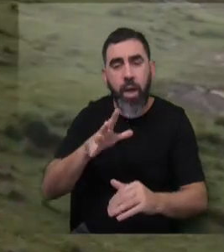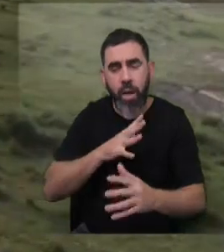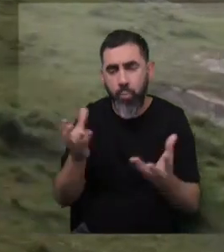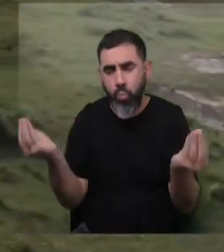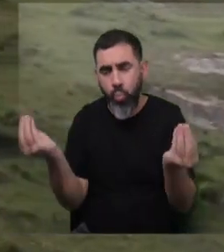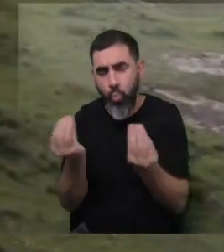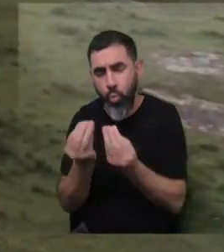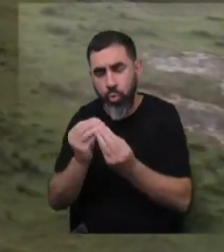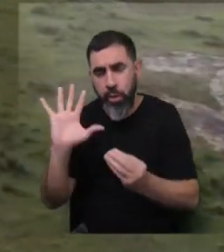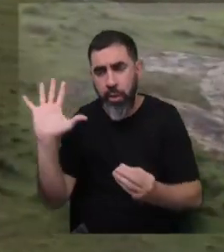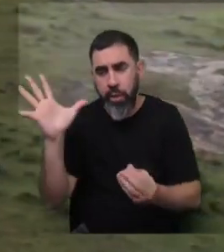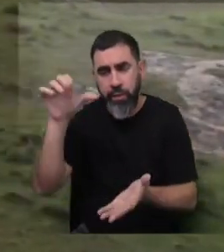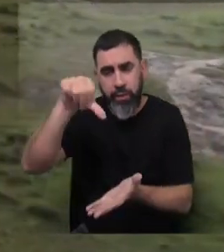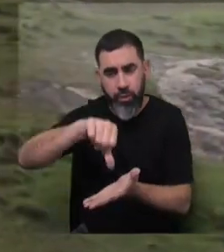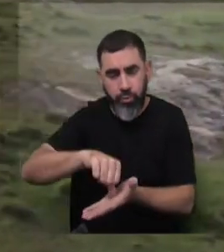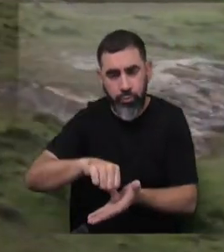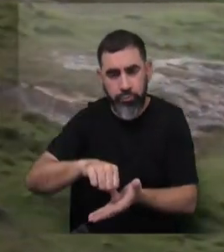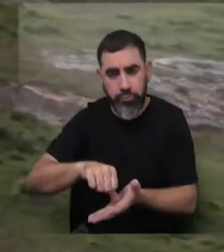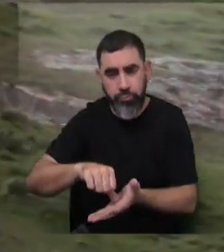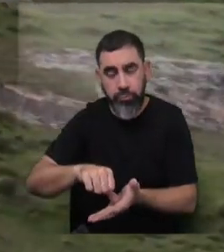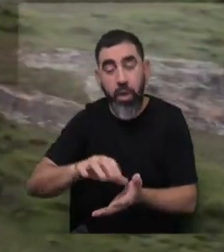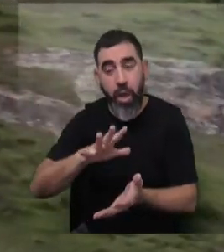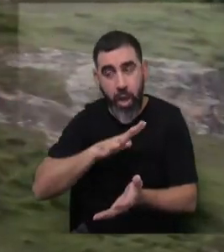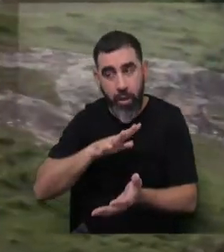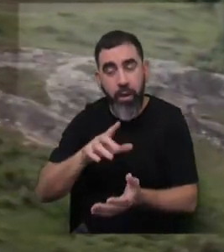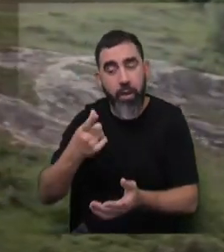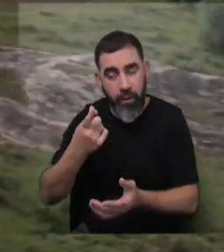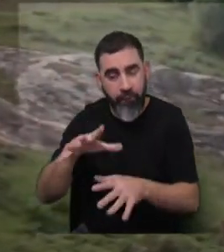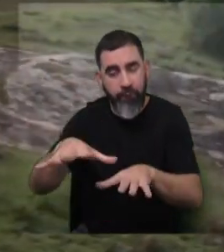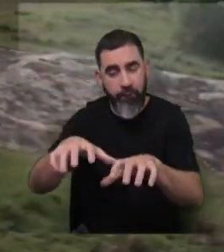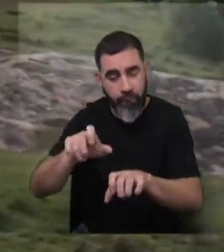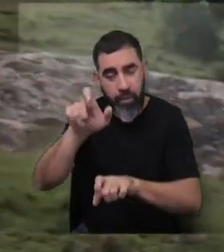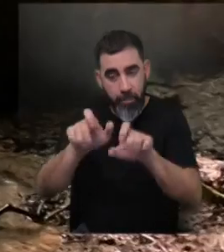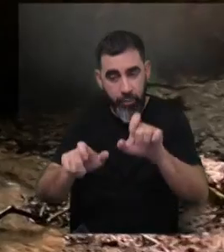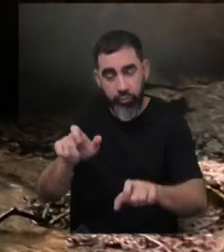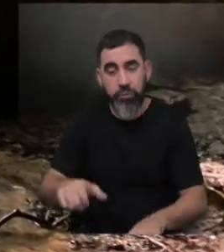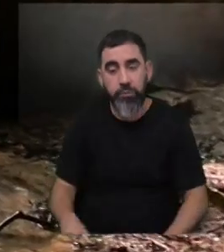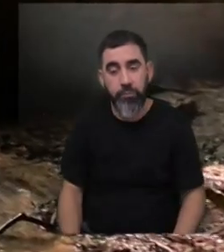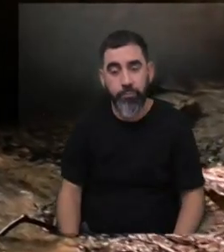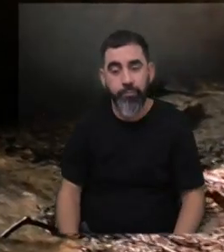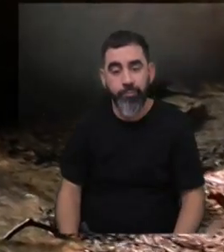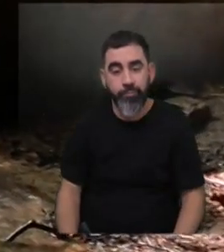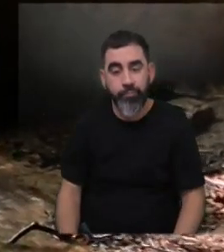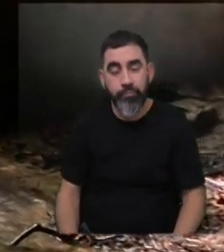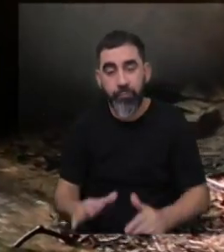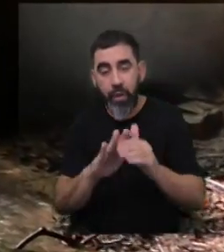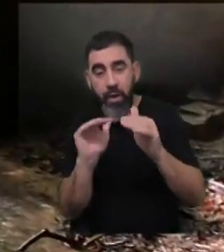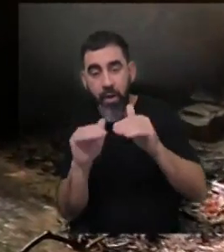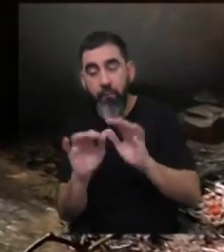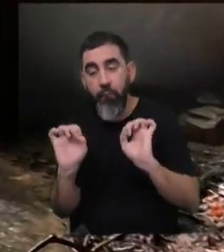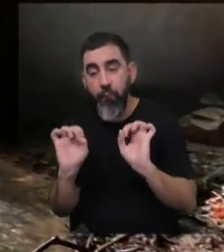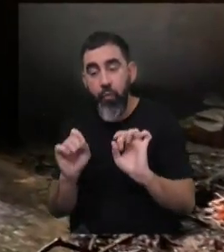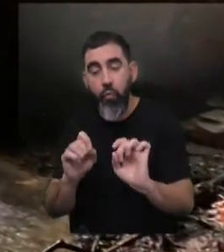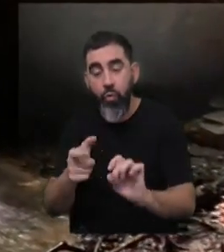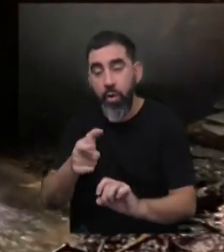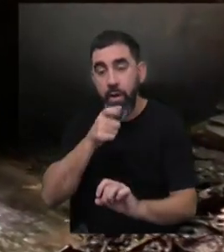el interior de Uruguay que tiene muestras de haber sido lugar de poblamiento humano. Claro, porque son refugios naturales sobre la